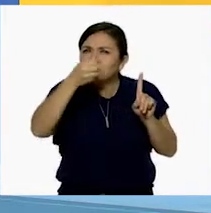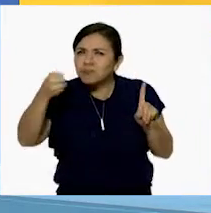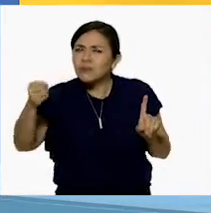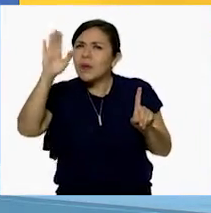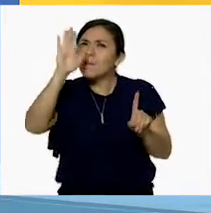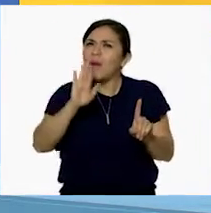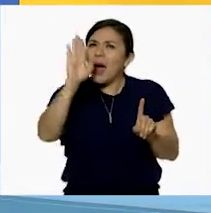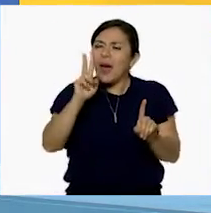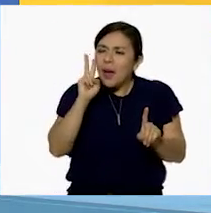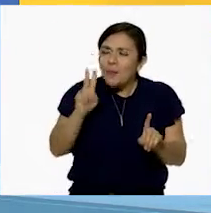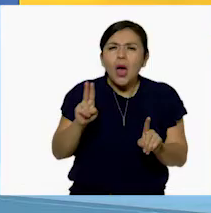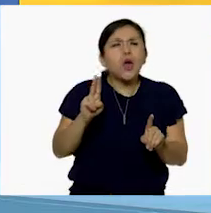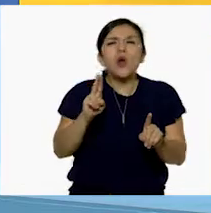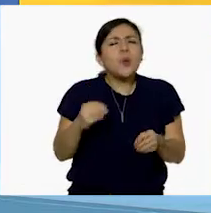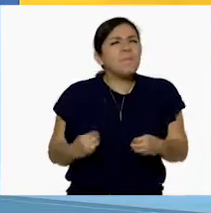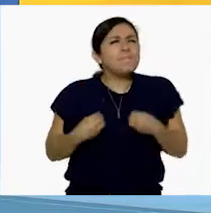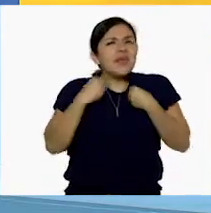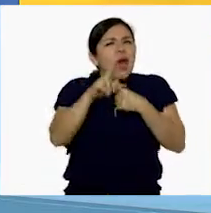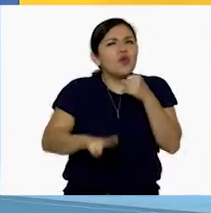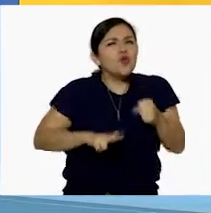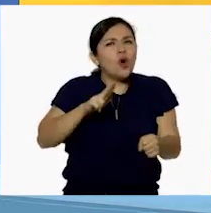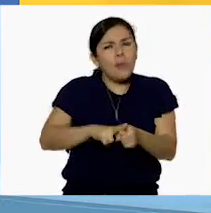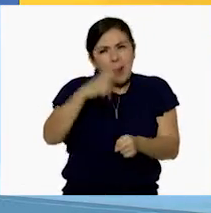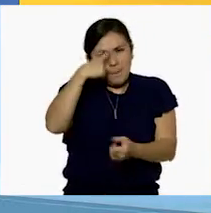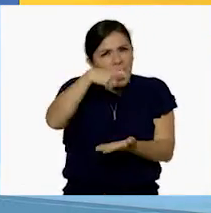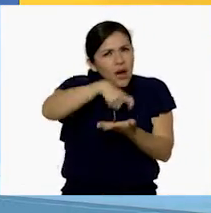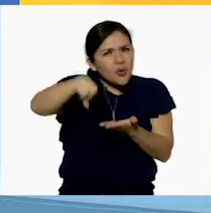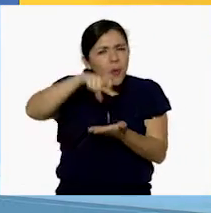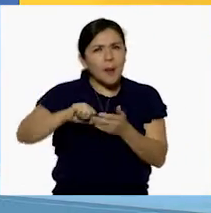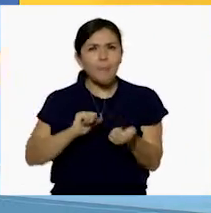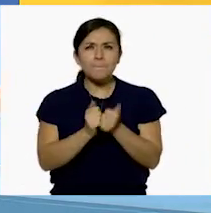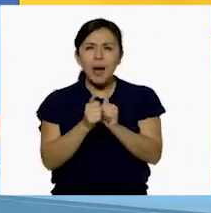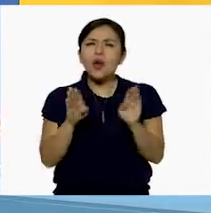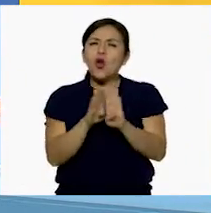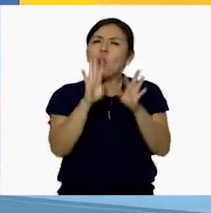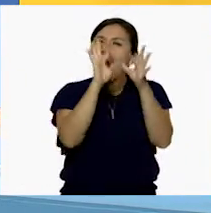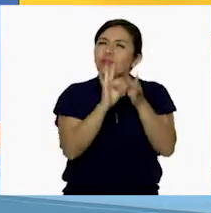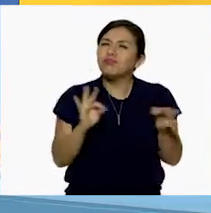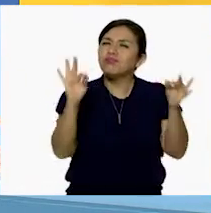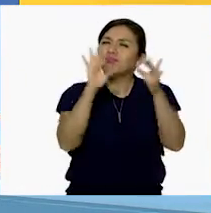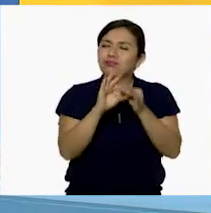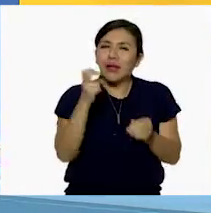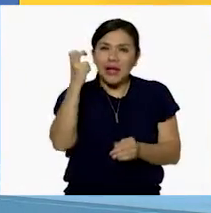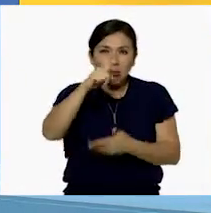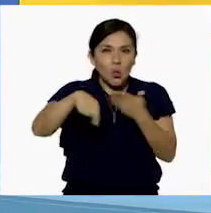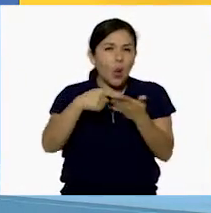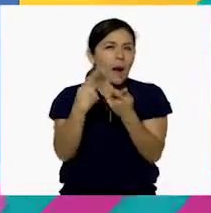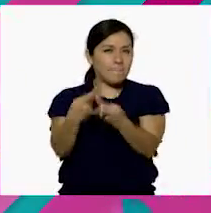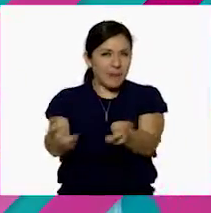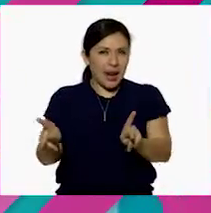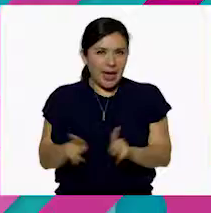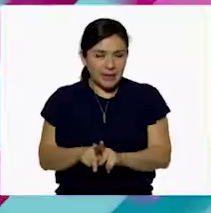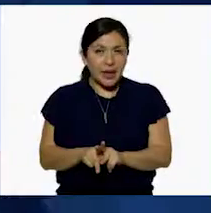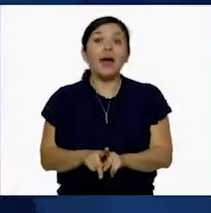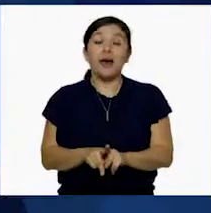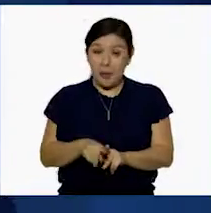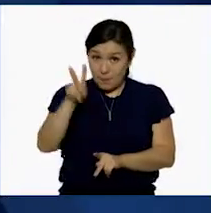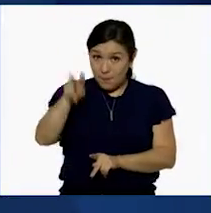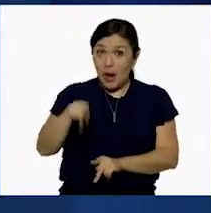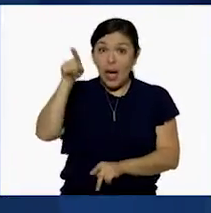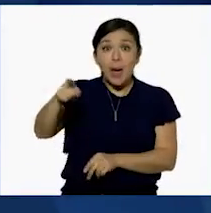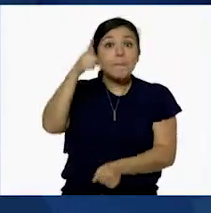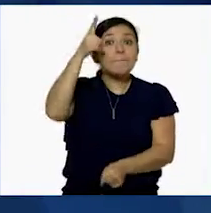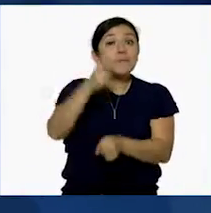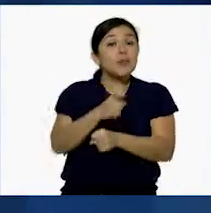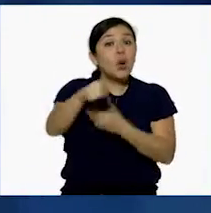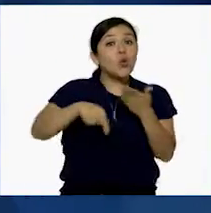describe una escena cotidiana, la de la compra del pan en la plaza Shema el-Fna, que es, por cierto, la